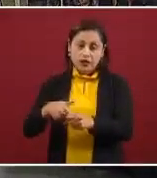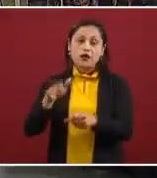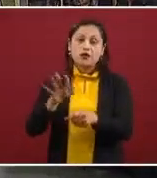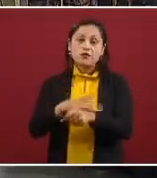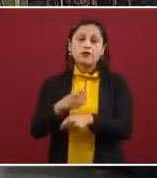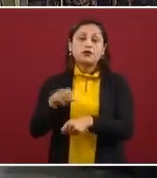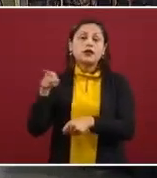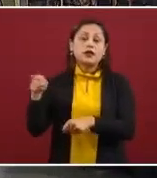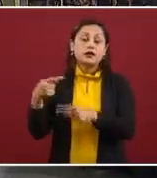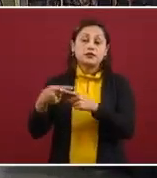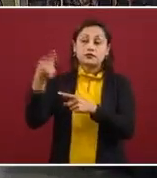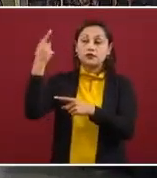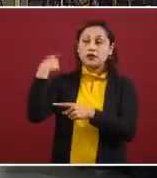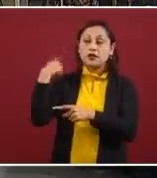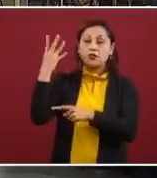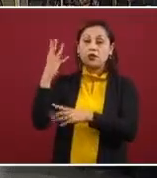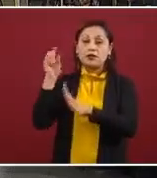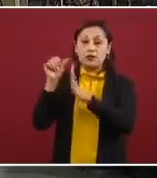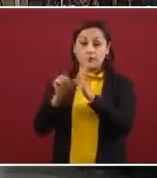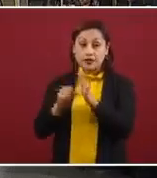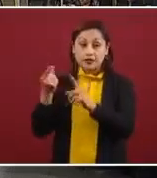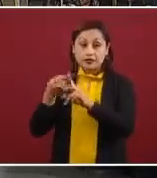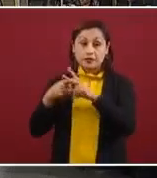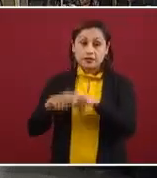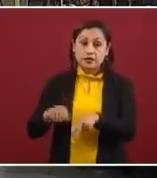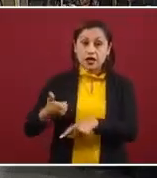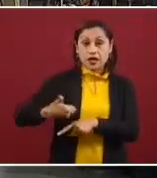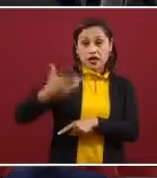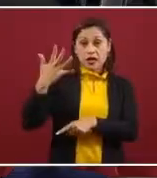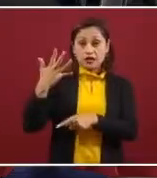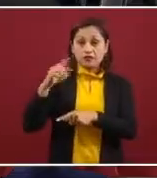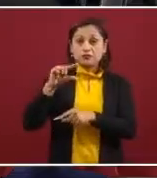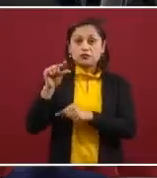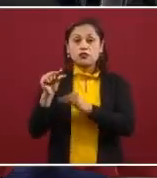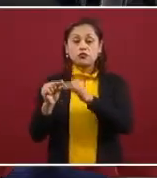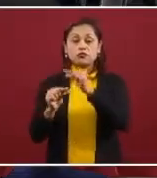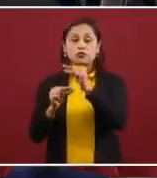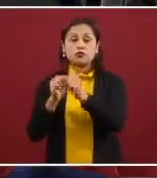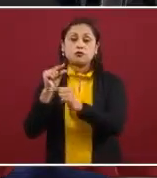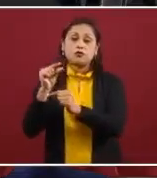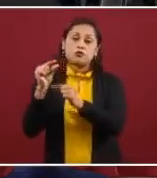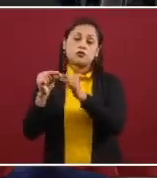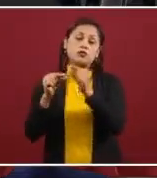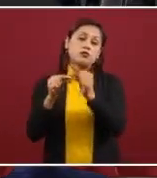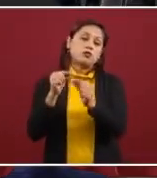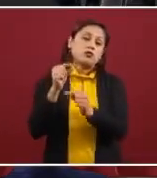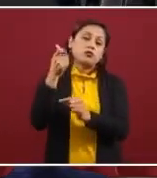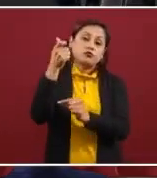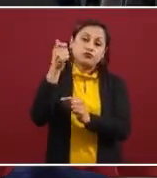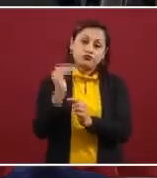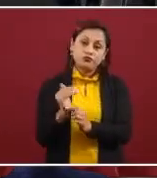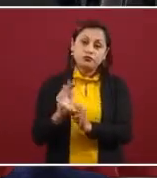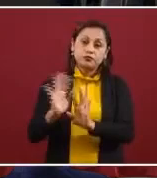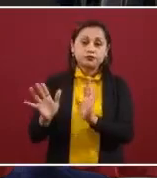careros 4 meses y ahora son de los más económicos. Gracias. Muchas gracias por ese esfuerzo.